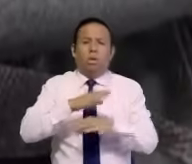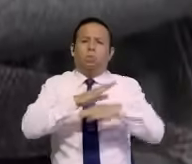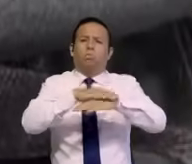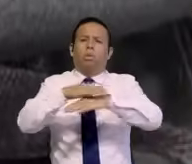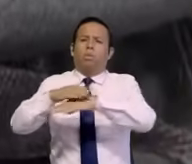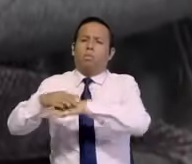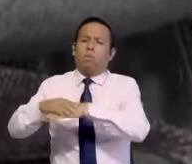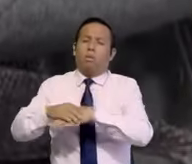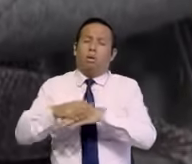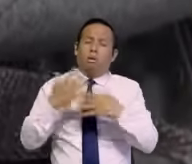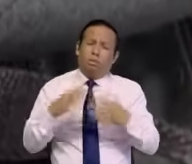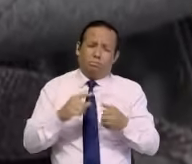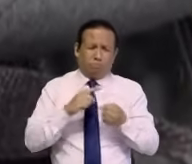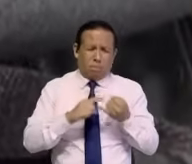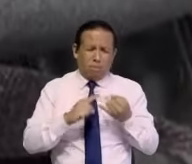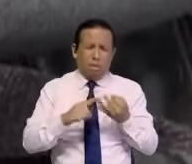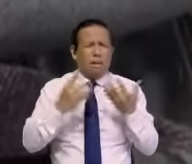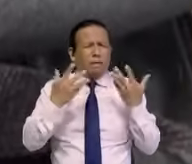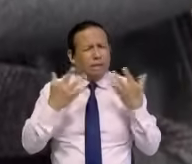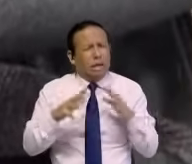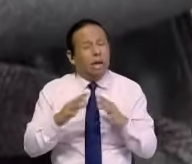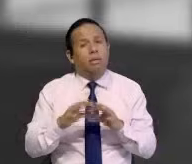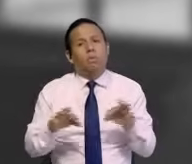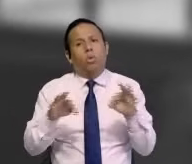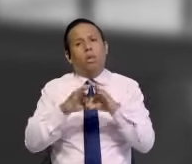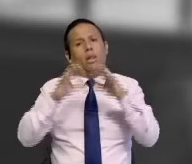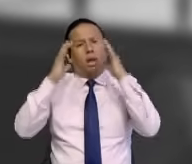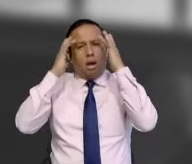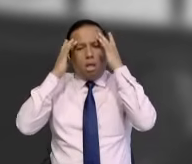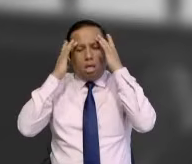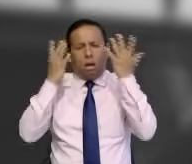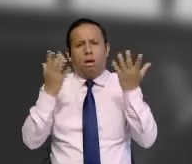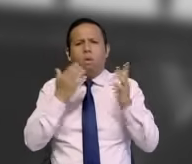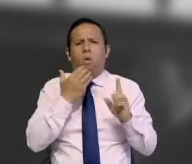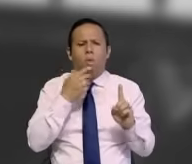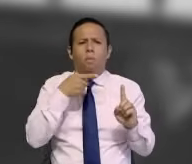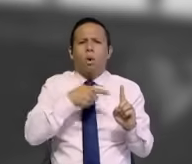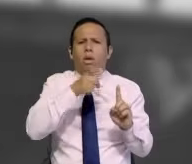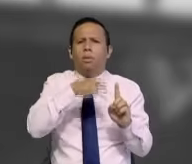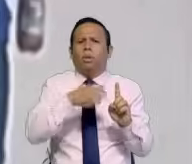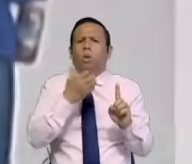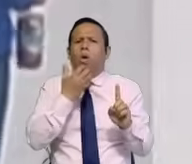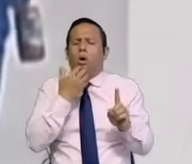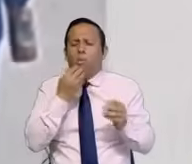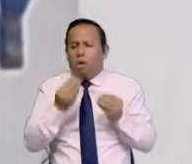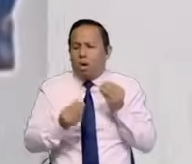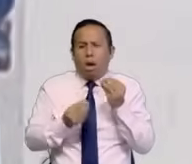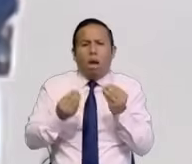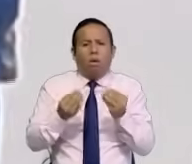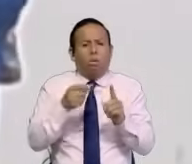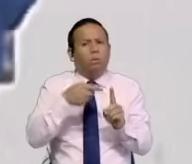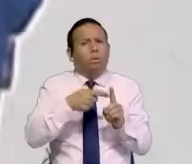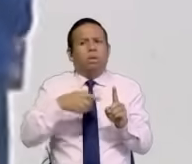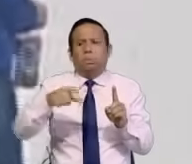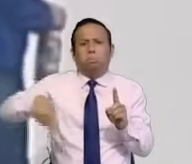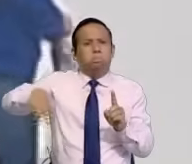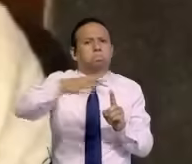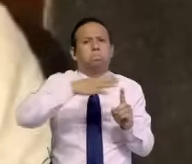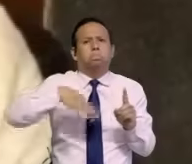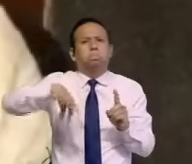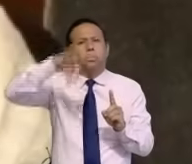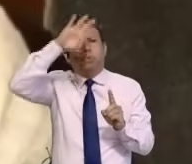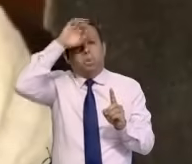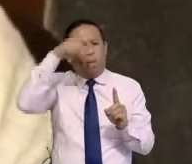son preocupantes al no conocer las acciones de la adolescente y más aún que todos ignoraban su estado de embarazo.